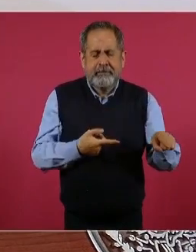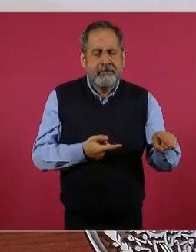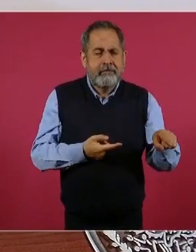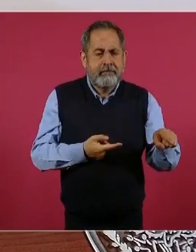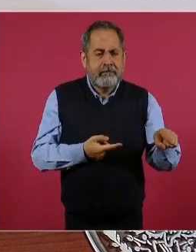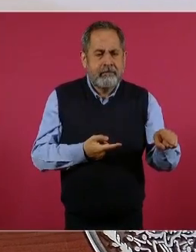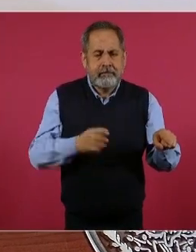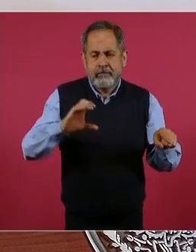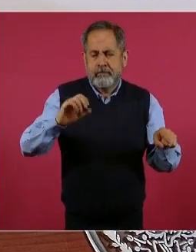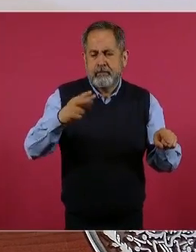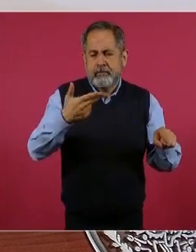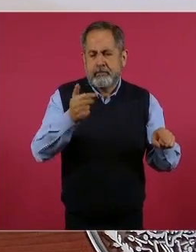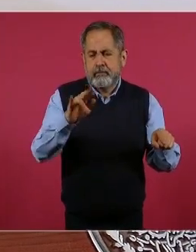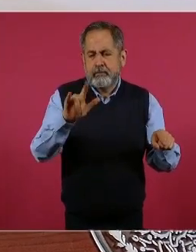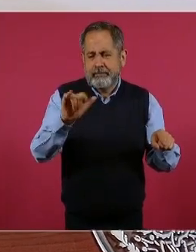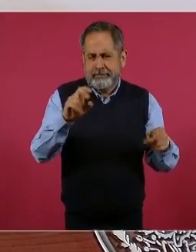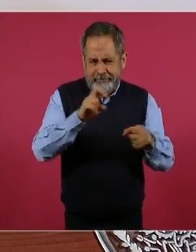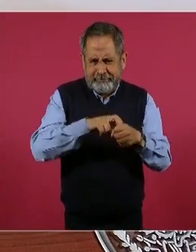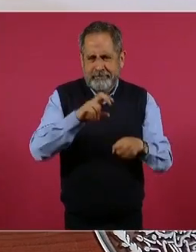de Coahuila,